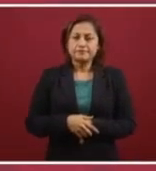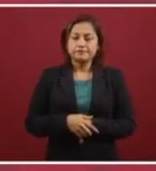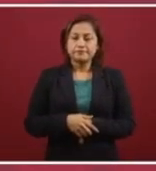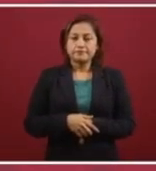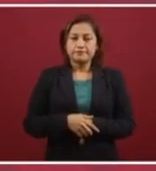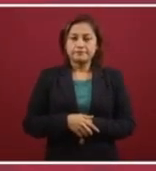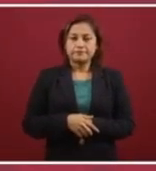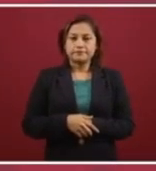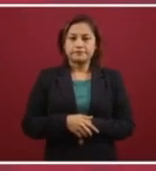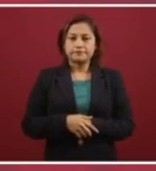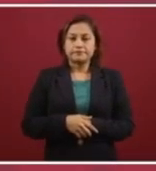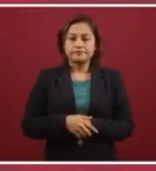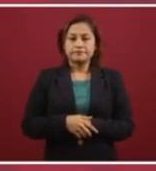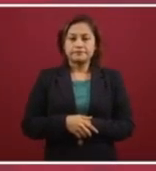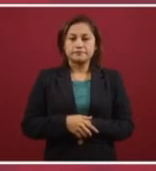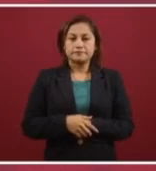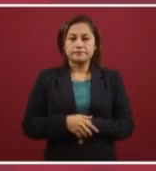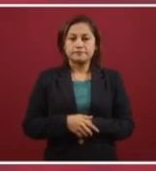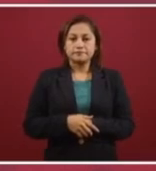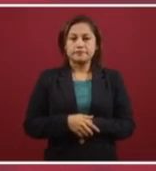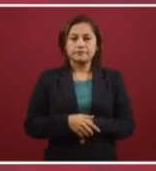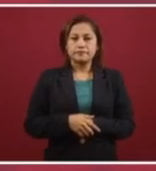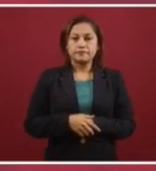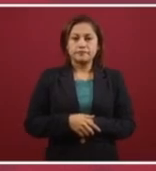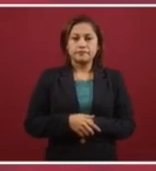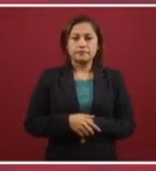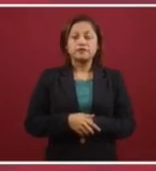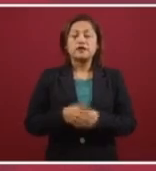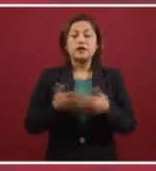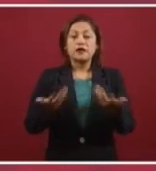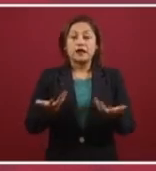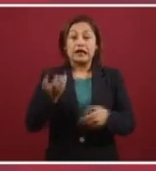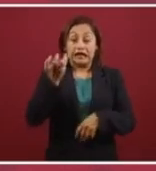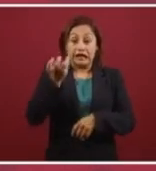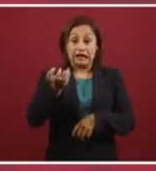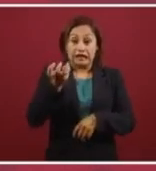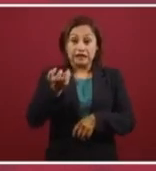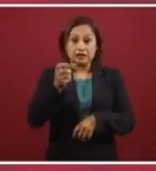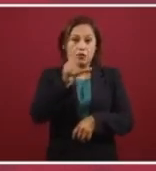de todo ese salto funesto